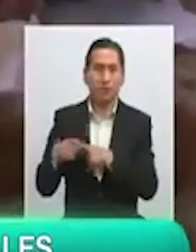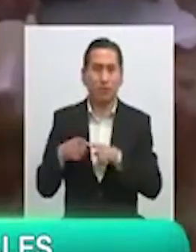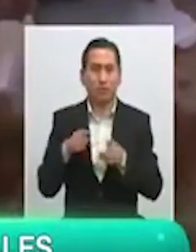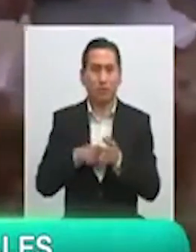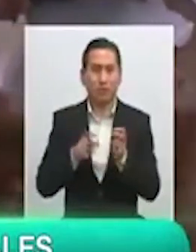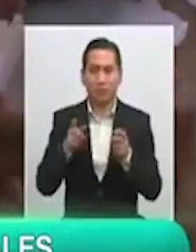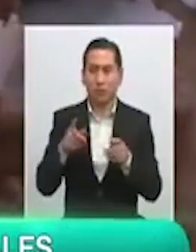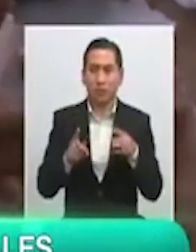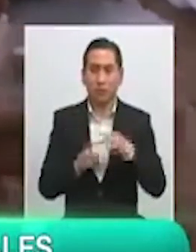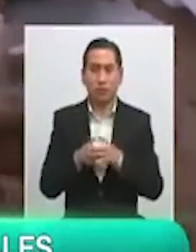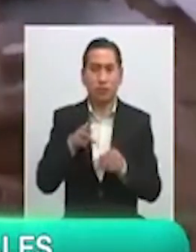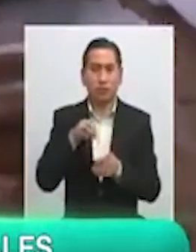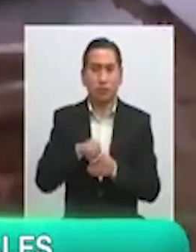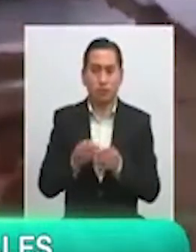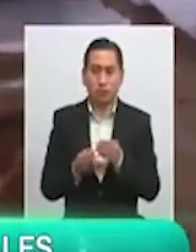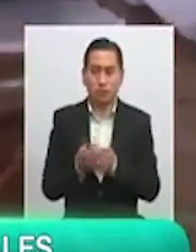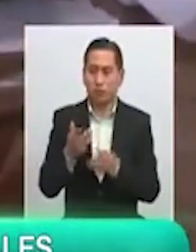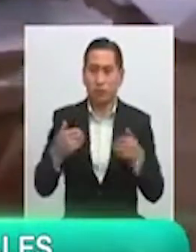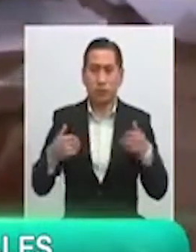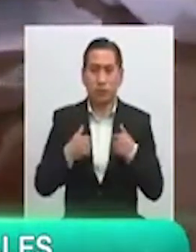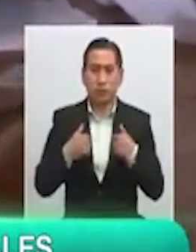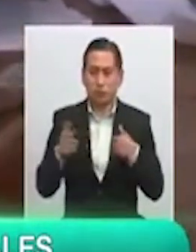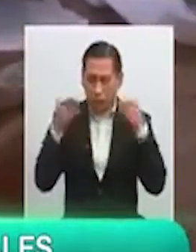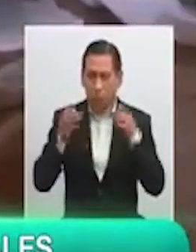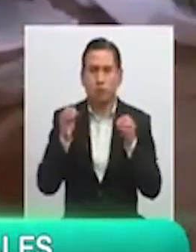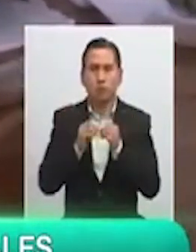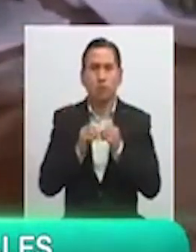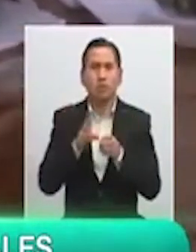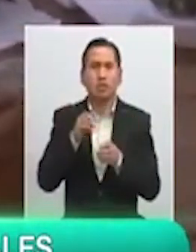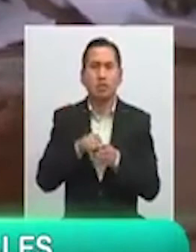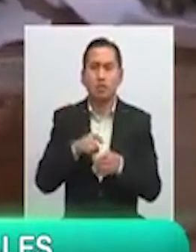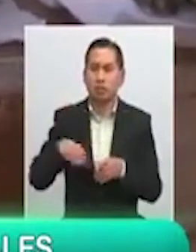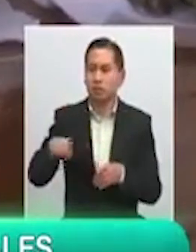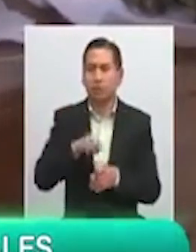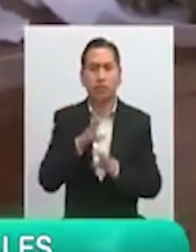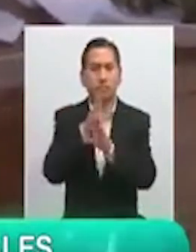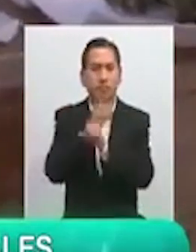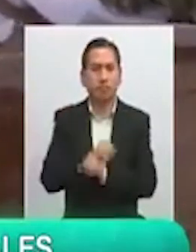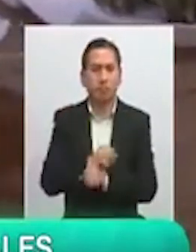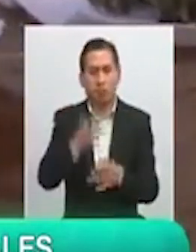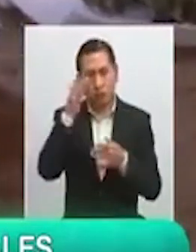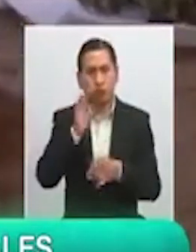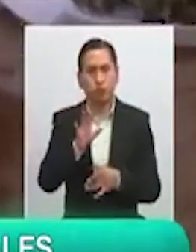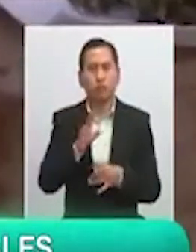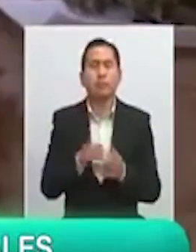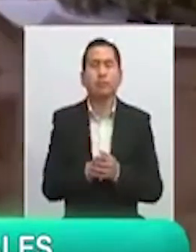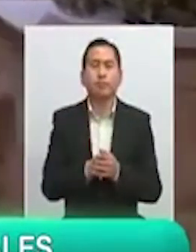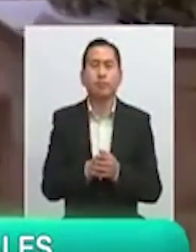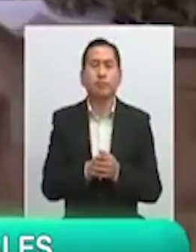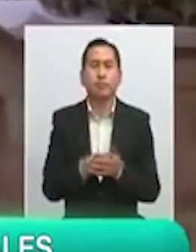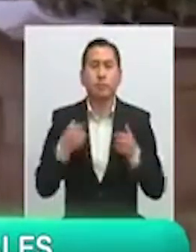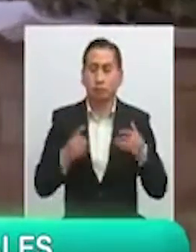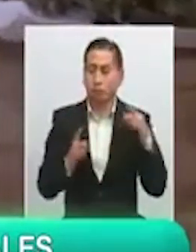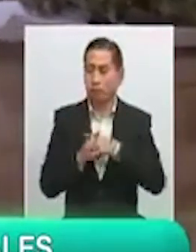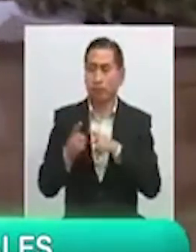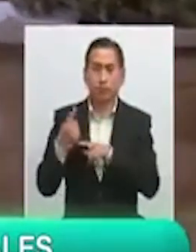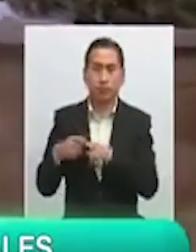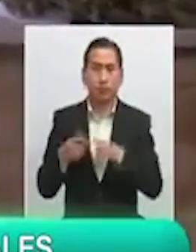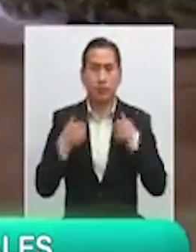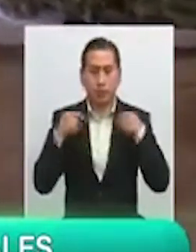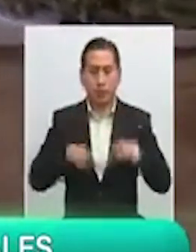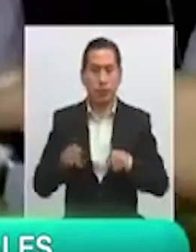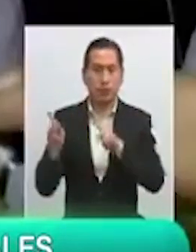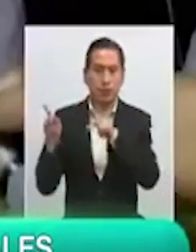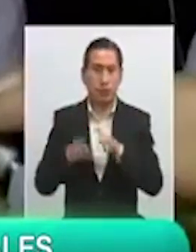medicamentos de origen herbal y animal, se centra más que todo en los hábitos del enfermo. Tenemos una riqueza aquí en